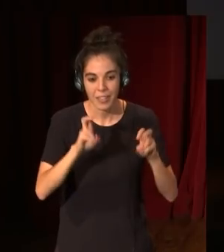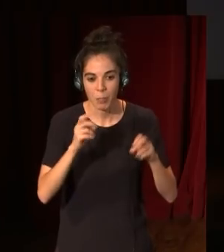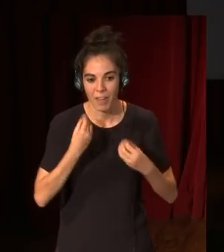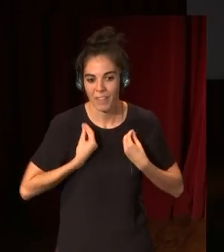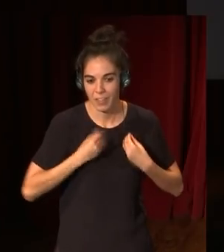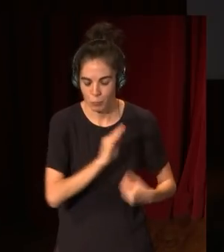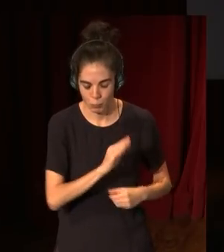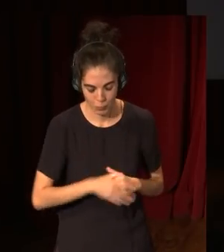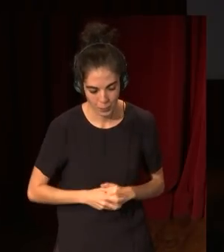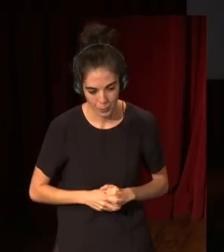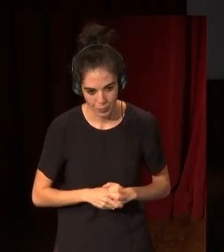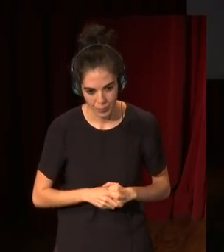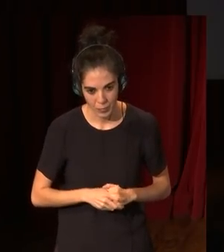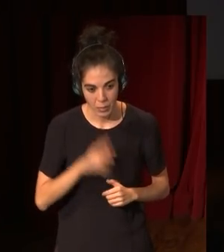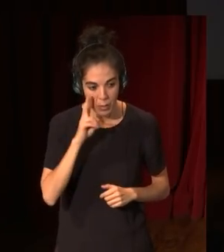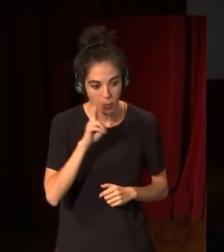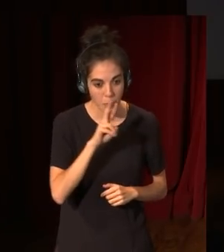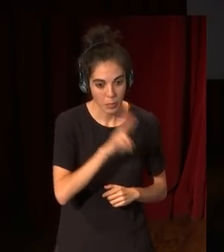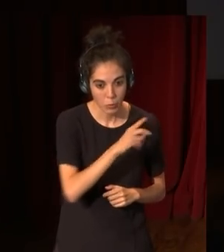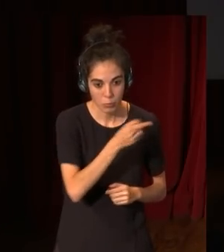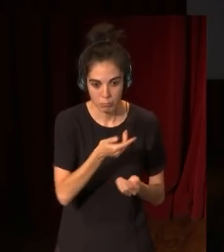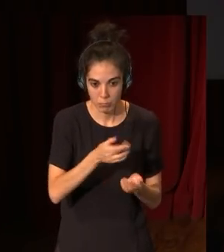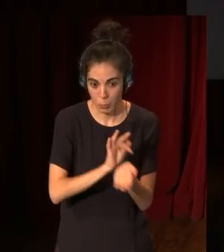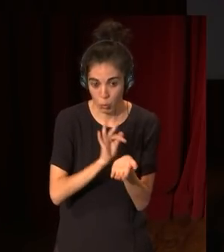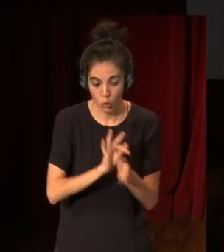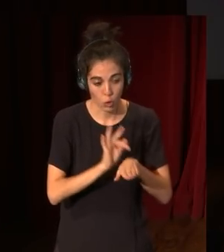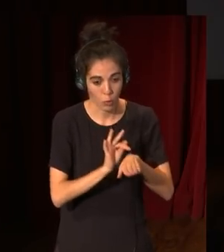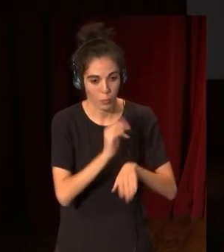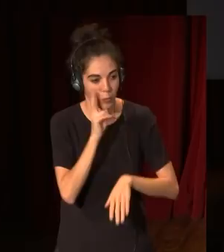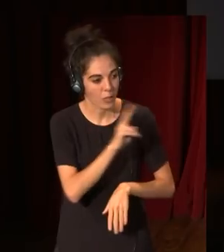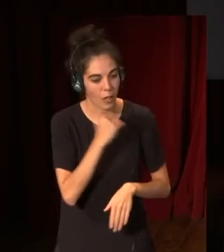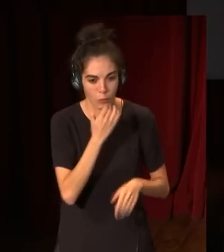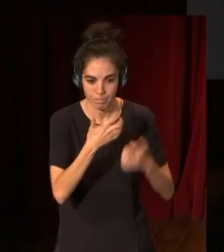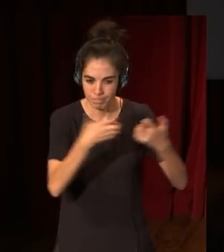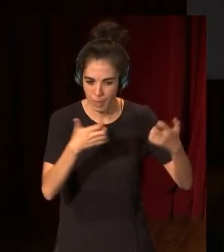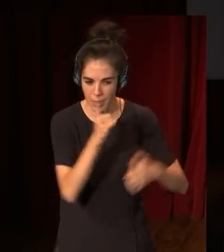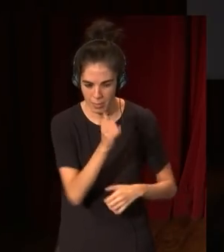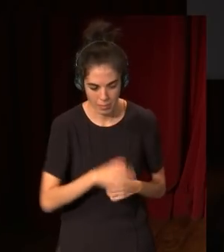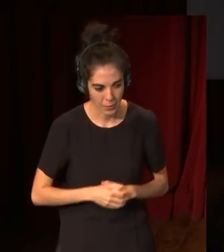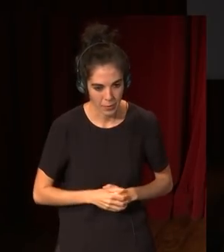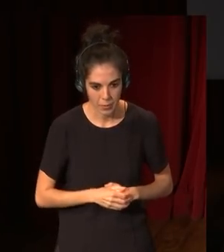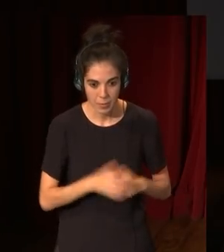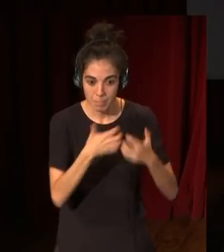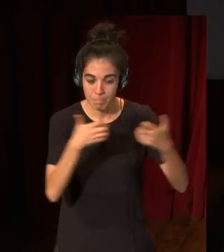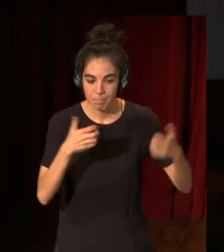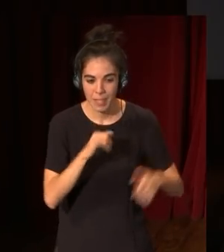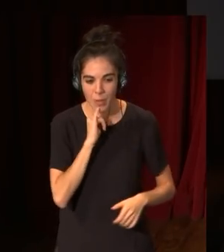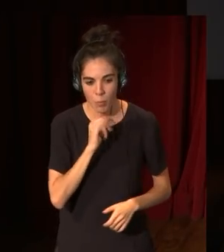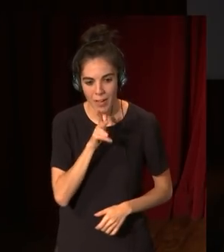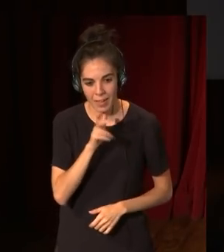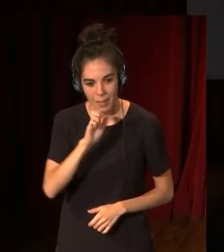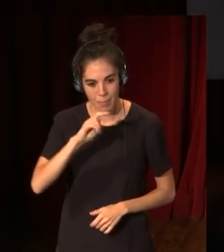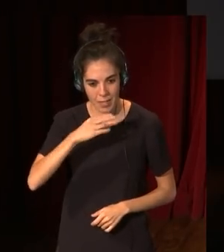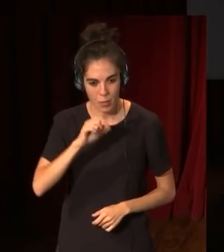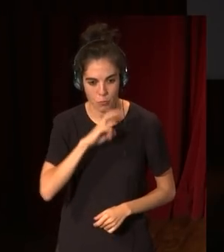importante vemos el sepulcro y vemos que en el sepulcro hay una inscripción una inscripción en hebreo una inscripción